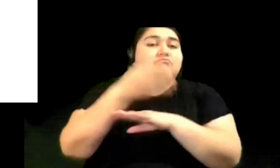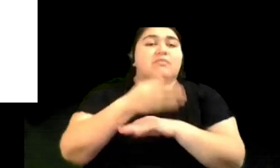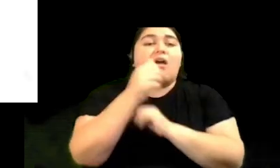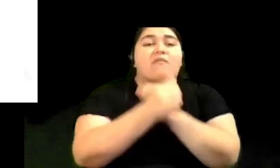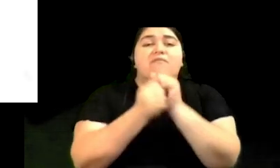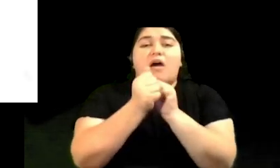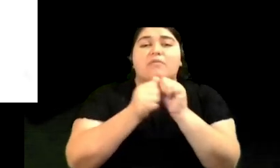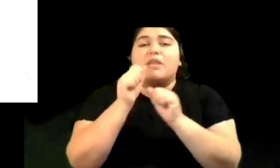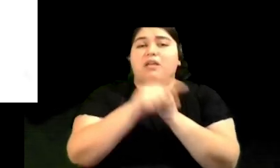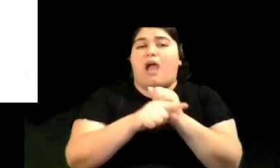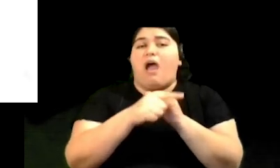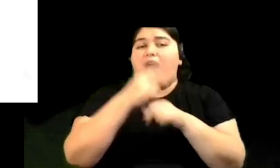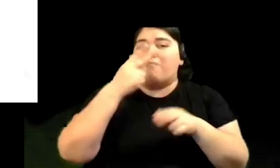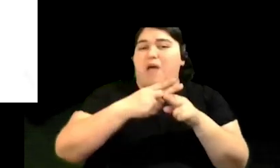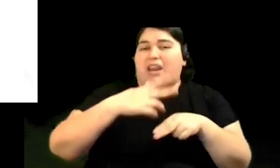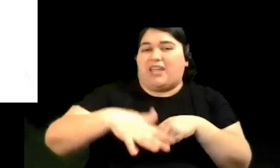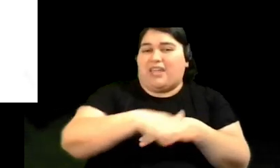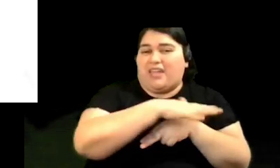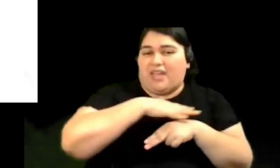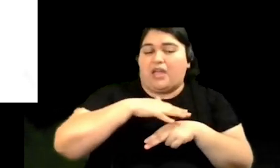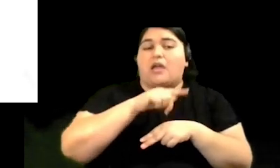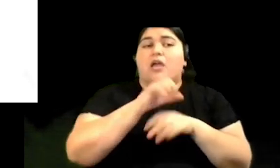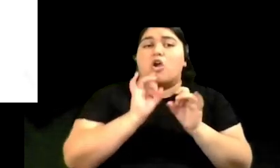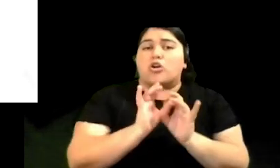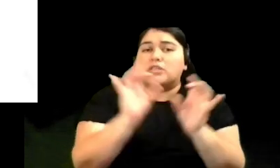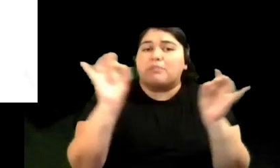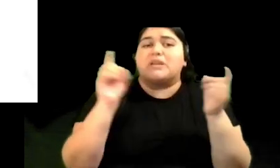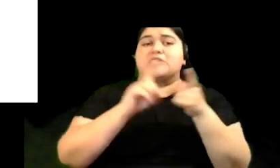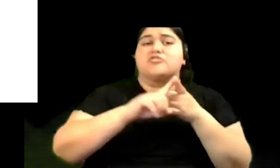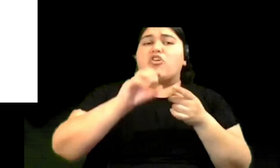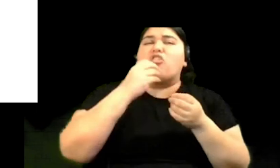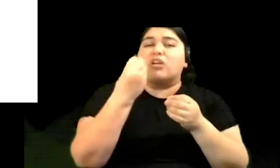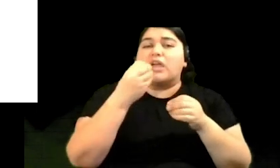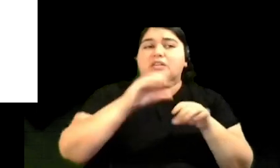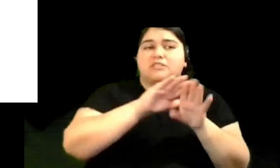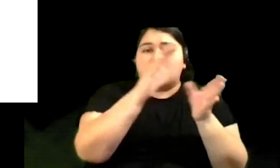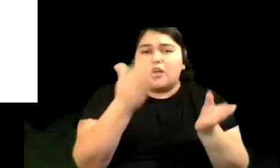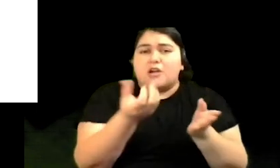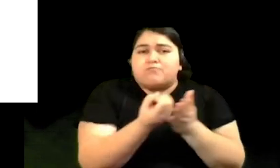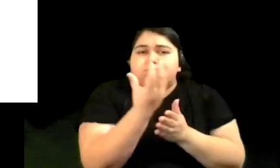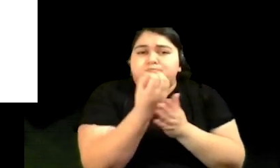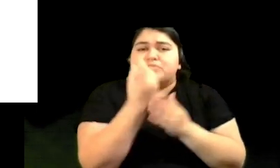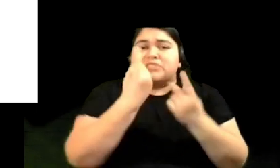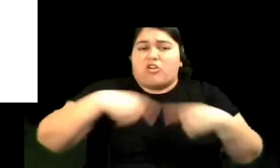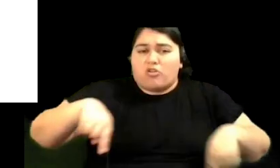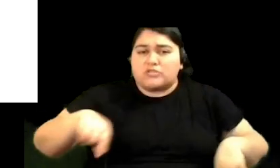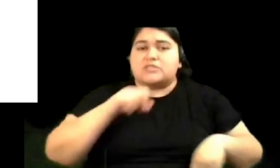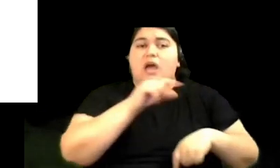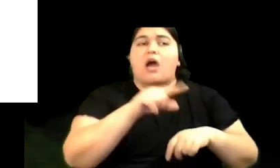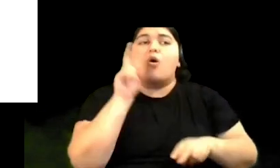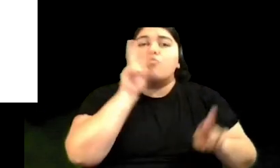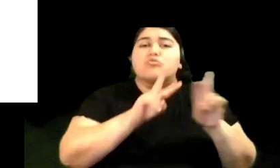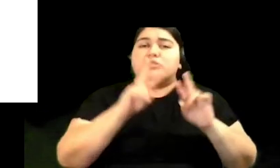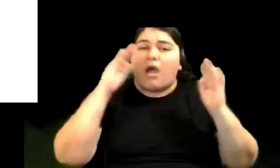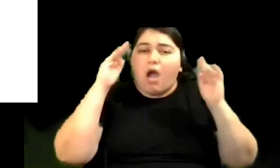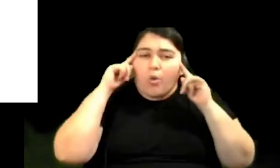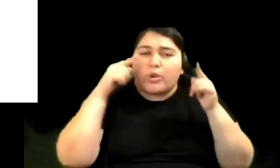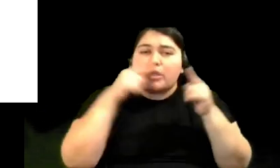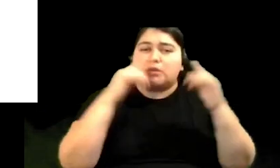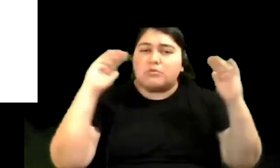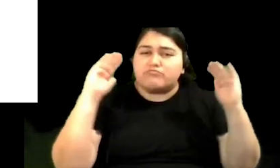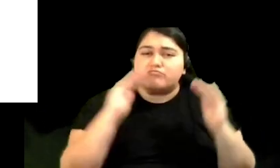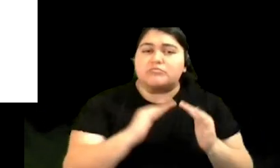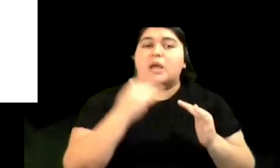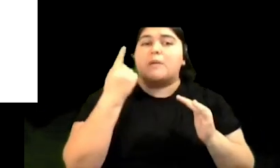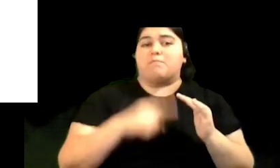ver si se está contaminando, qué niveles de emisión de contaminantes hay, cómo se puede reducir lo mismo, pero aplicando medidas